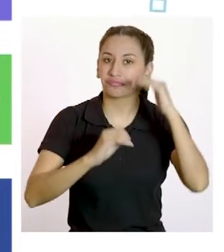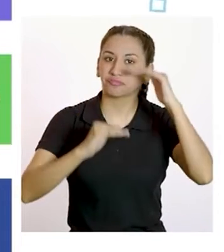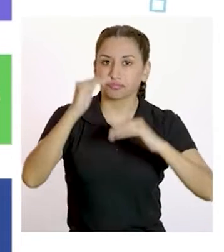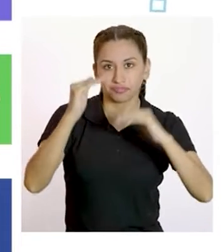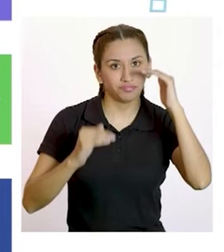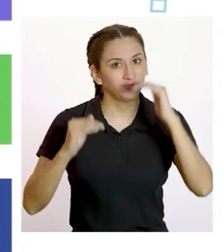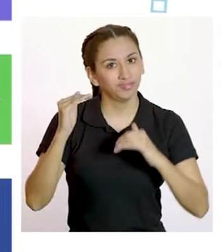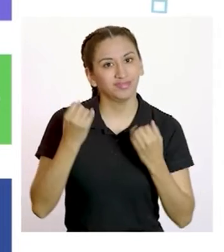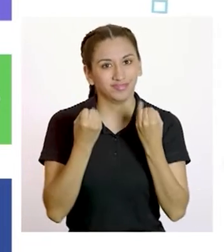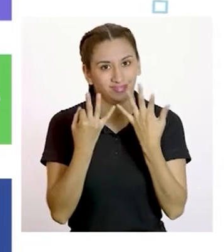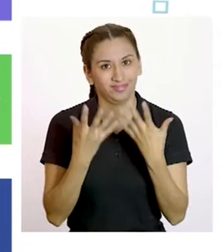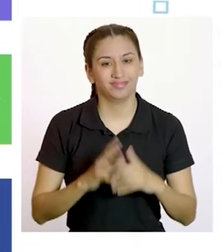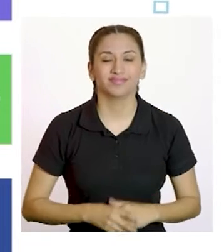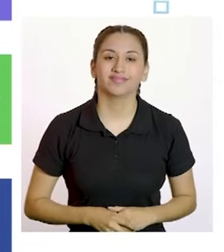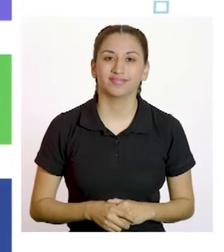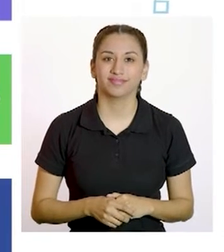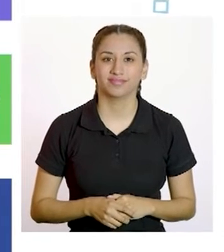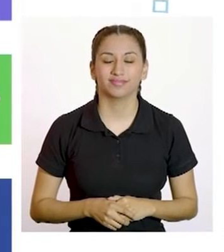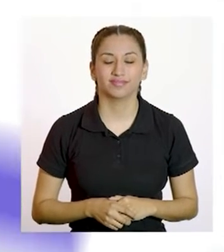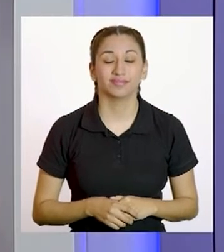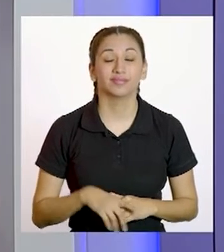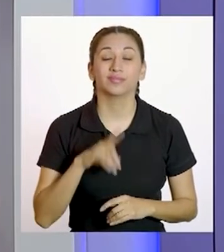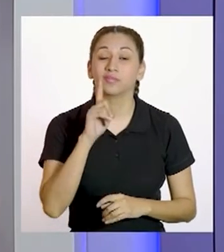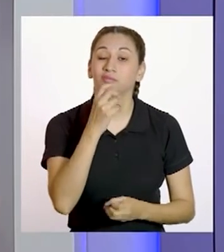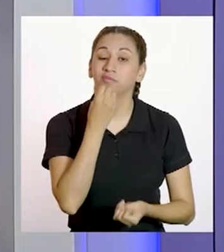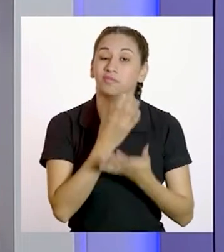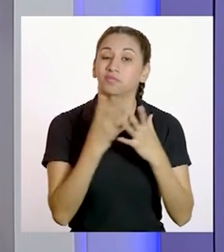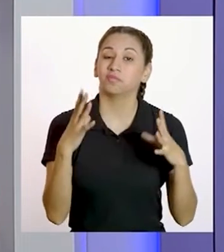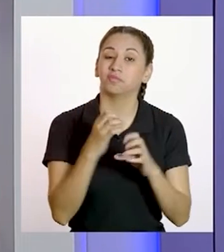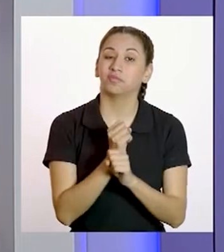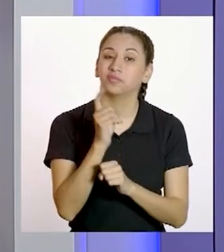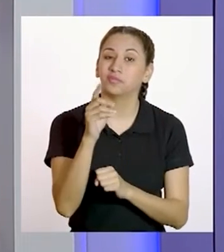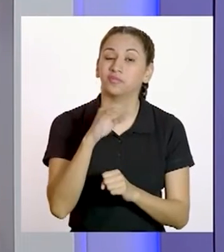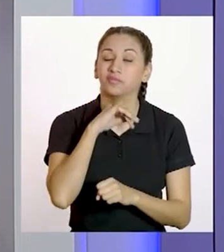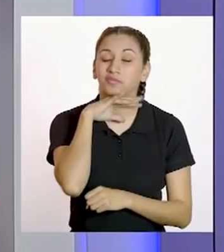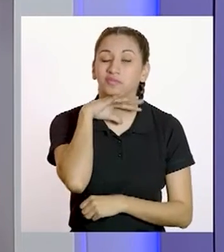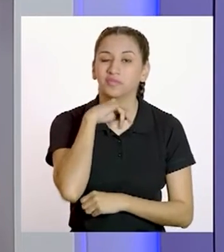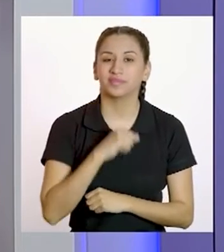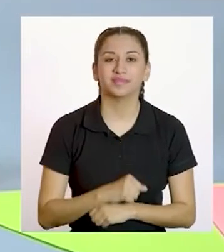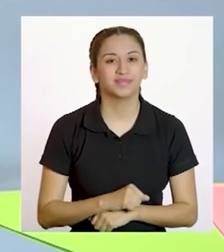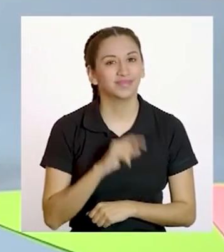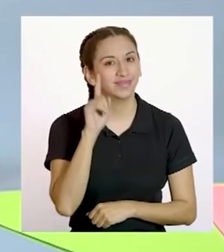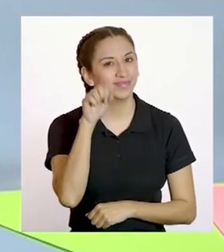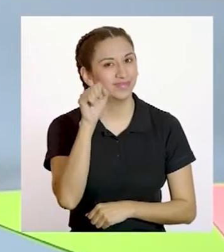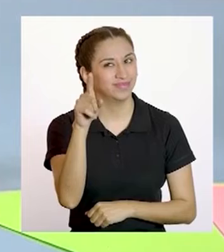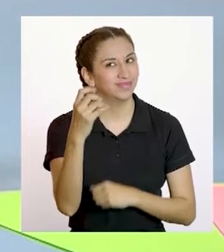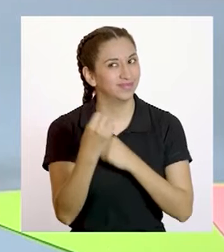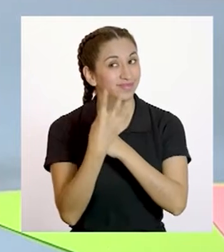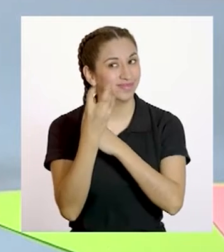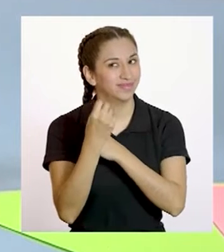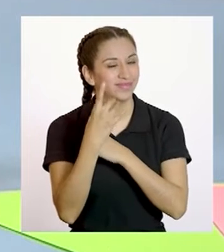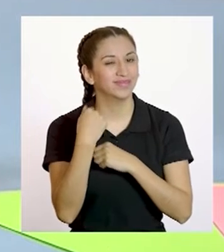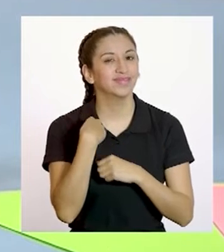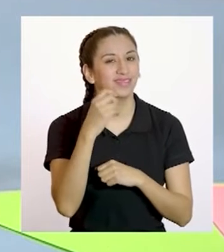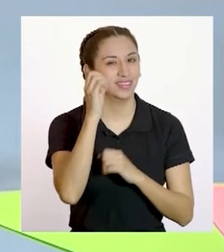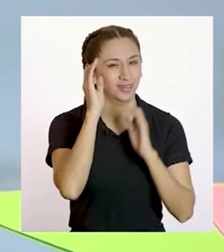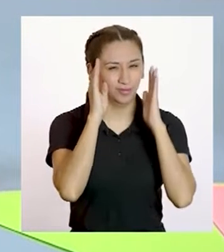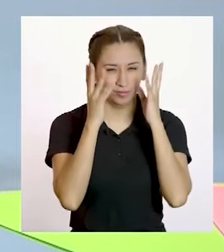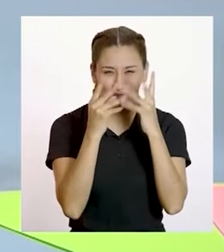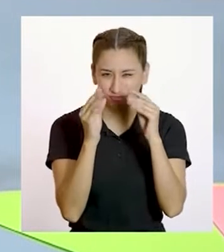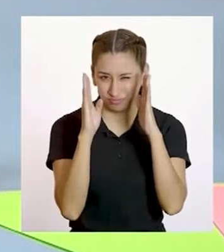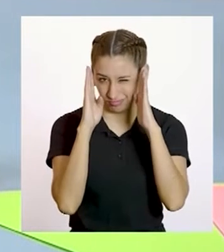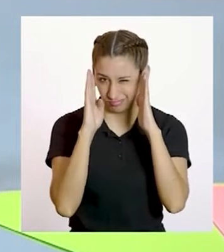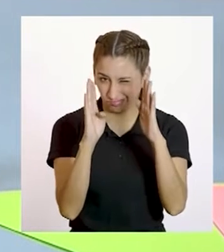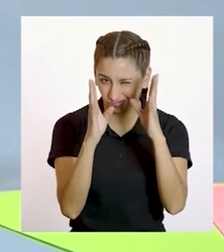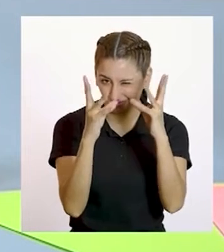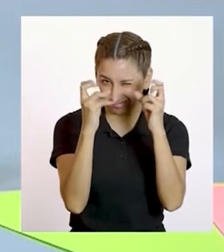datos complementarios. ¡Qué buen resumen, Tocino! Es que seguí tu recomendación y